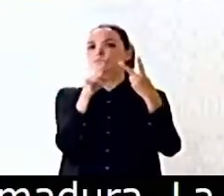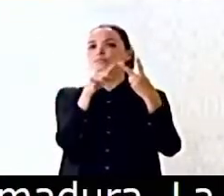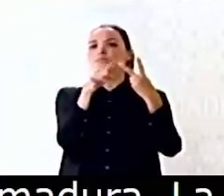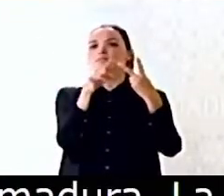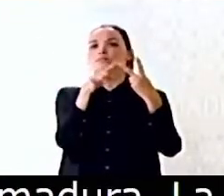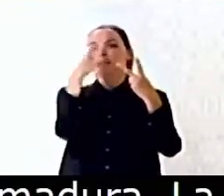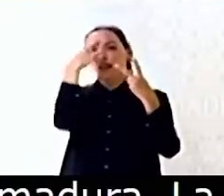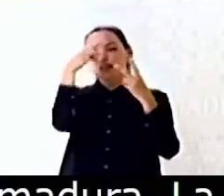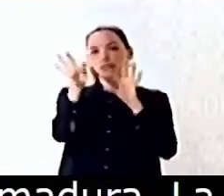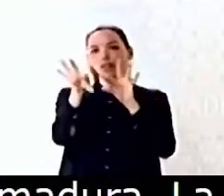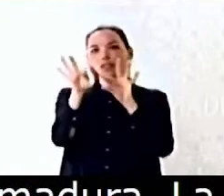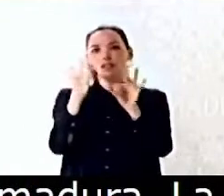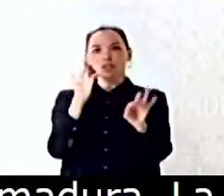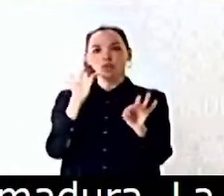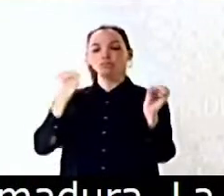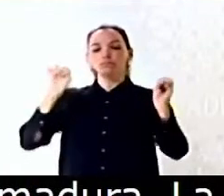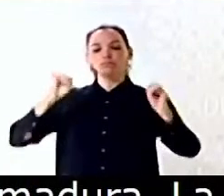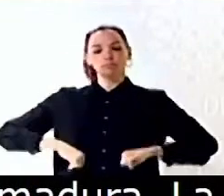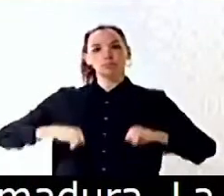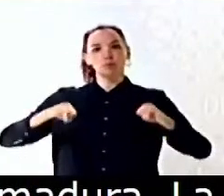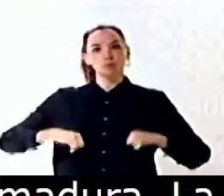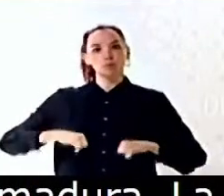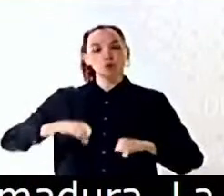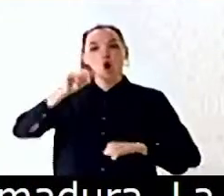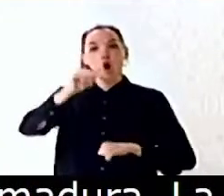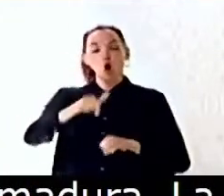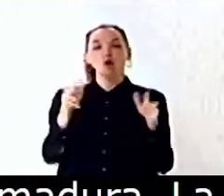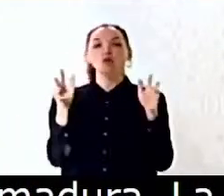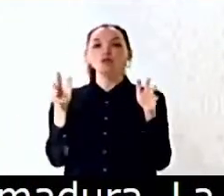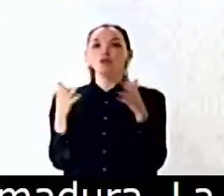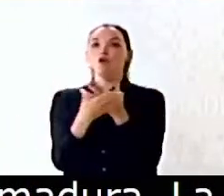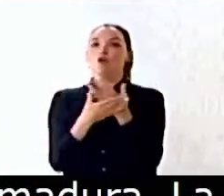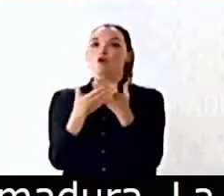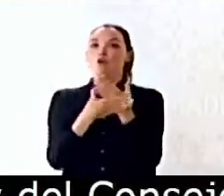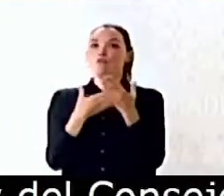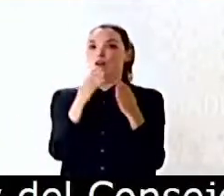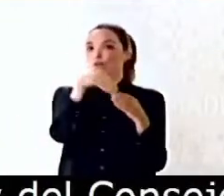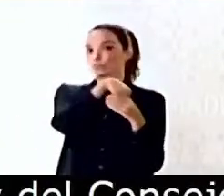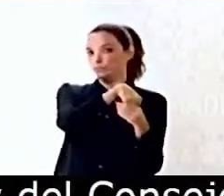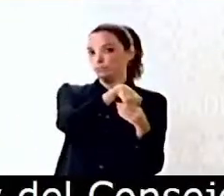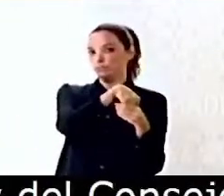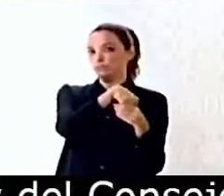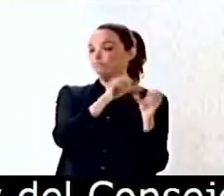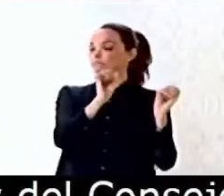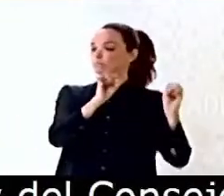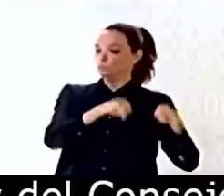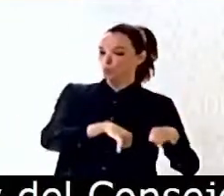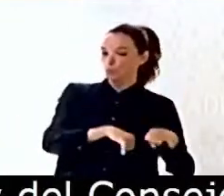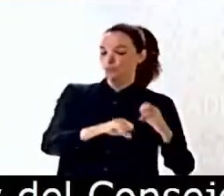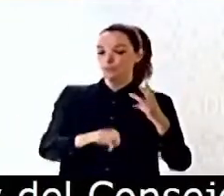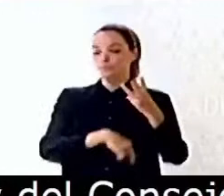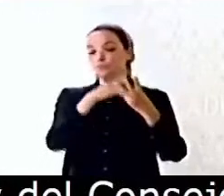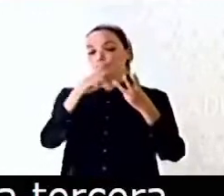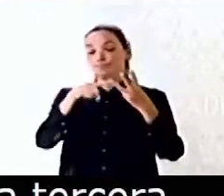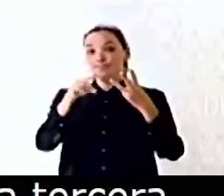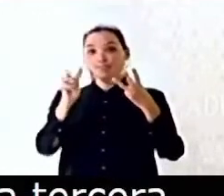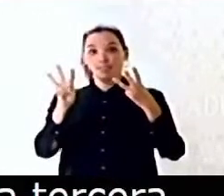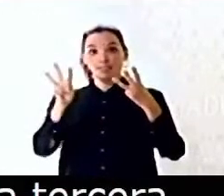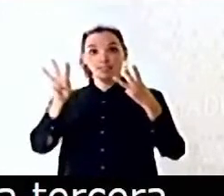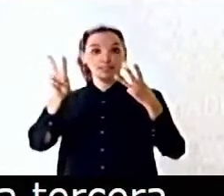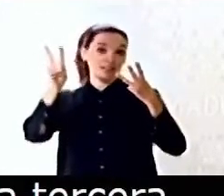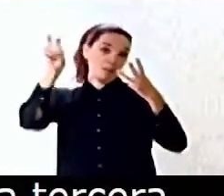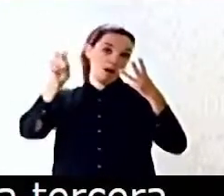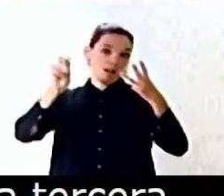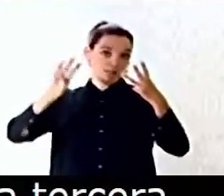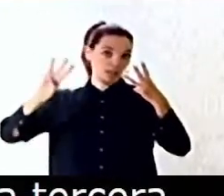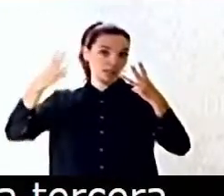la decisión adoptada hoy en el Consejo de Gobierno de la Junta de Extremadura. Y la tercera parte de la convocatoria de